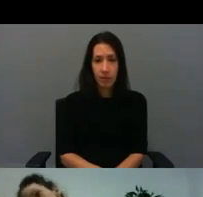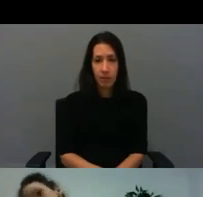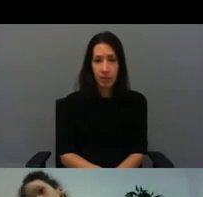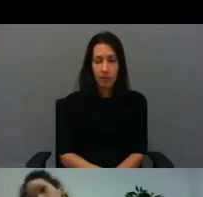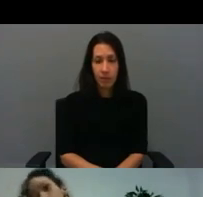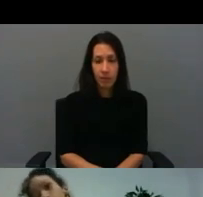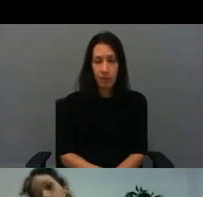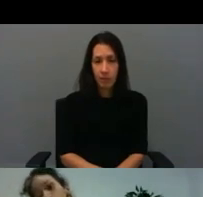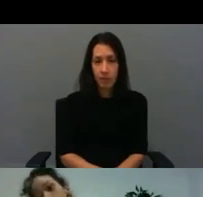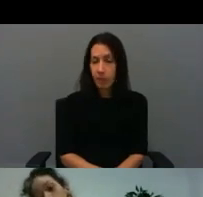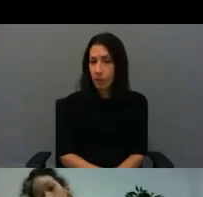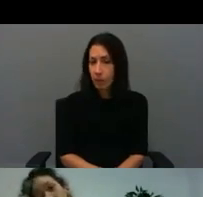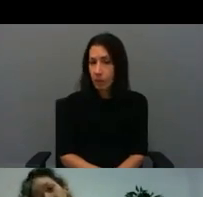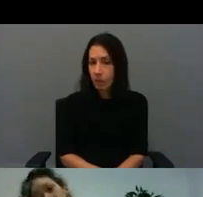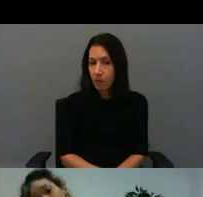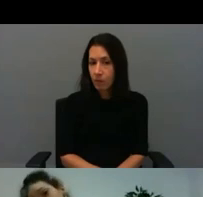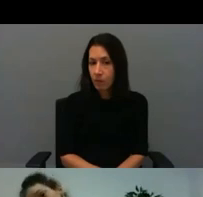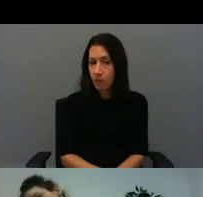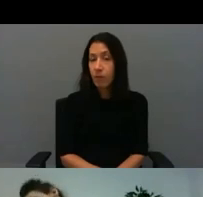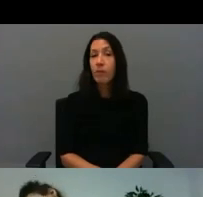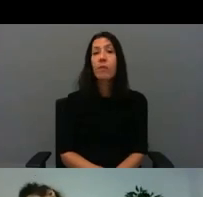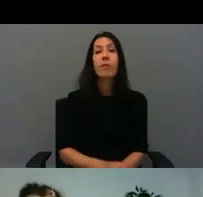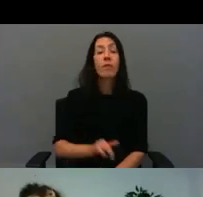Sí, Rocío. Yo quería...